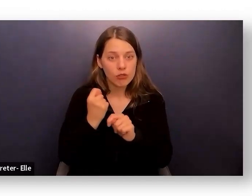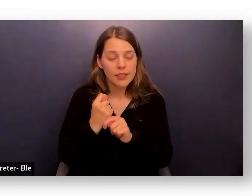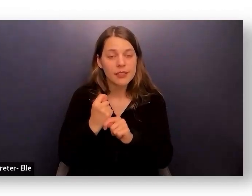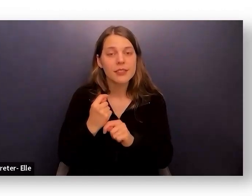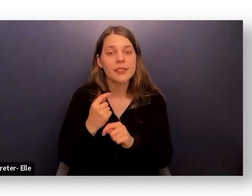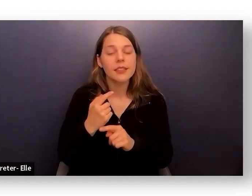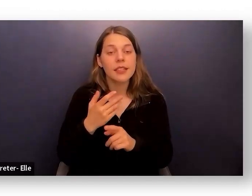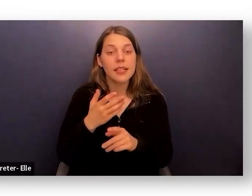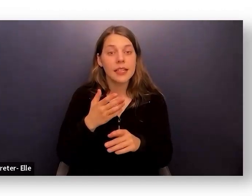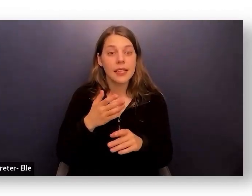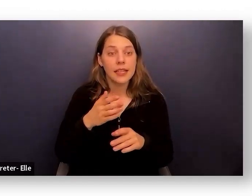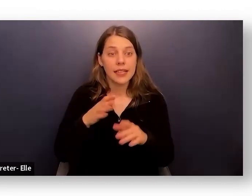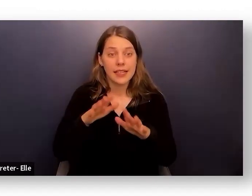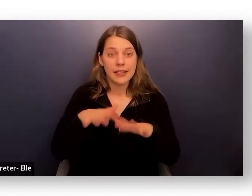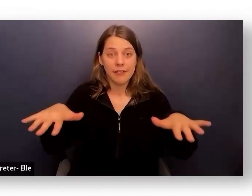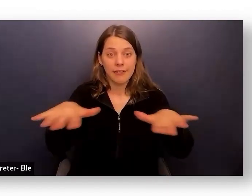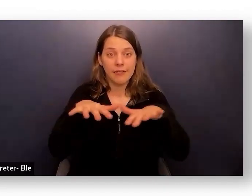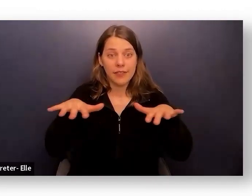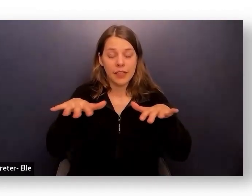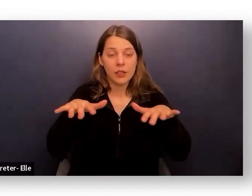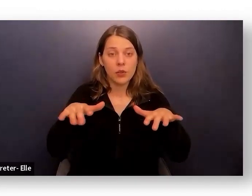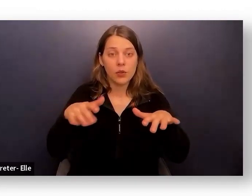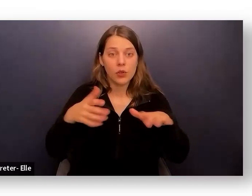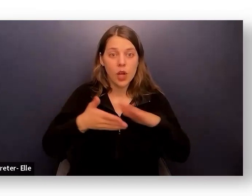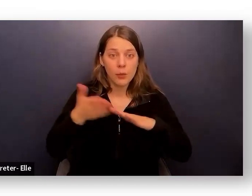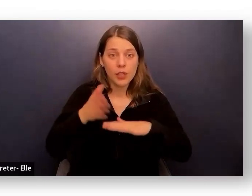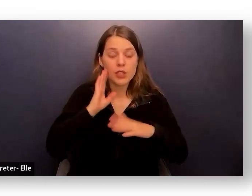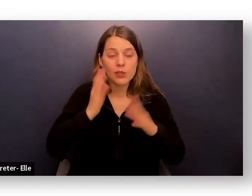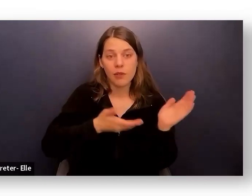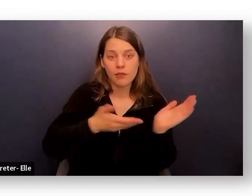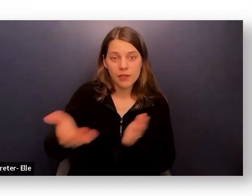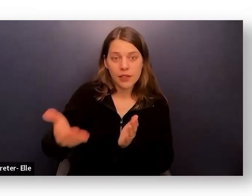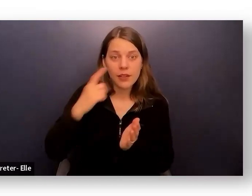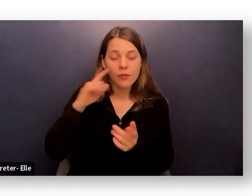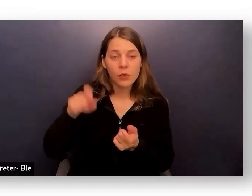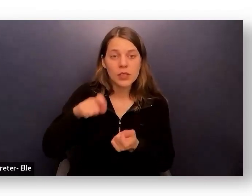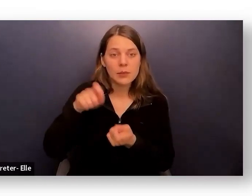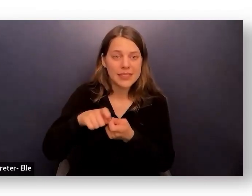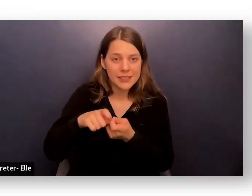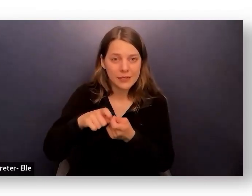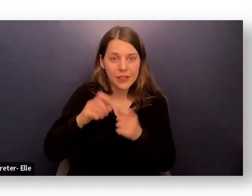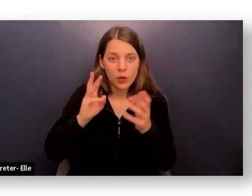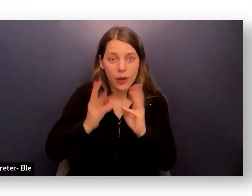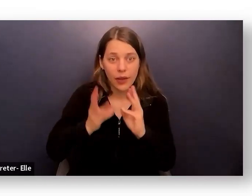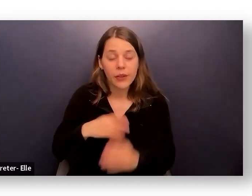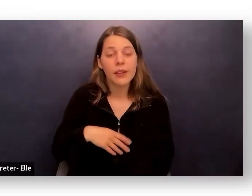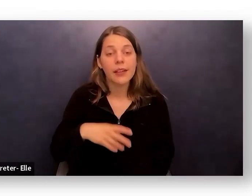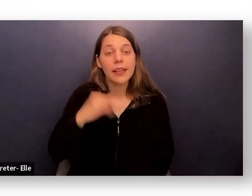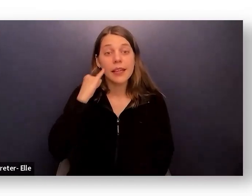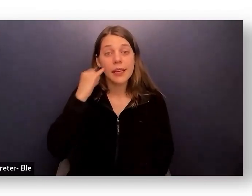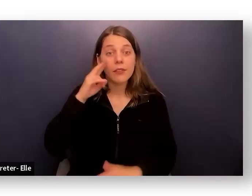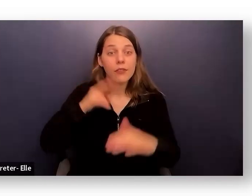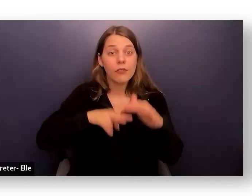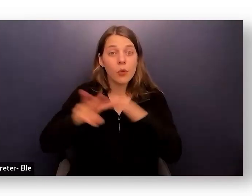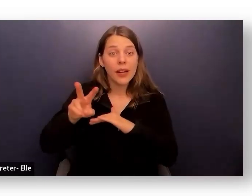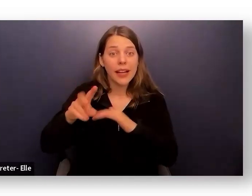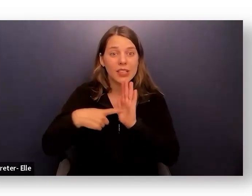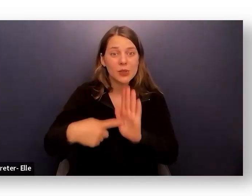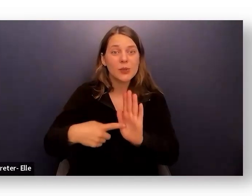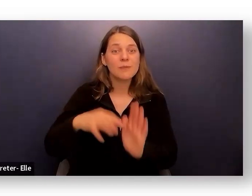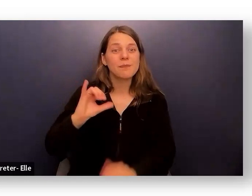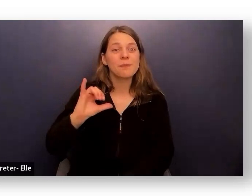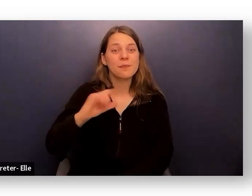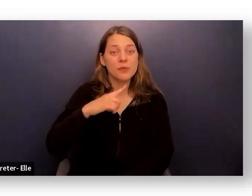Entonces nosotros también tenemos camiones de agua que van a salir durante ciertas temporadas.